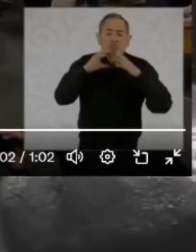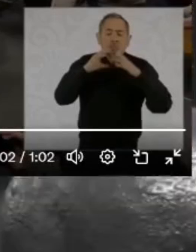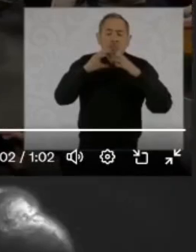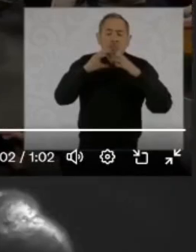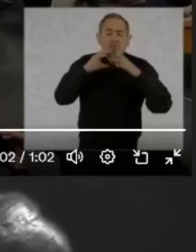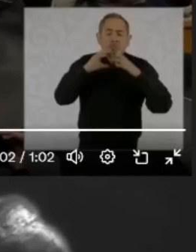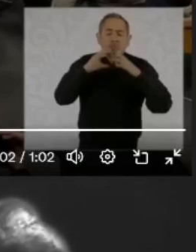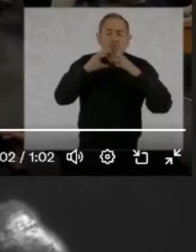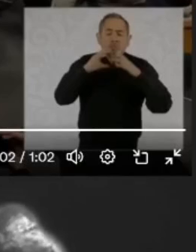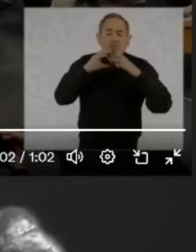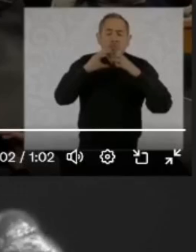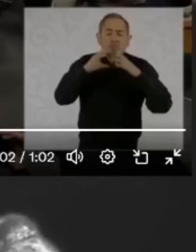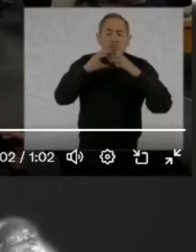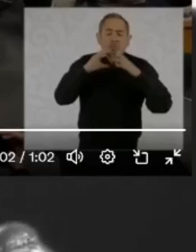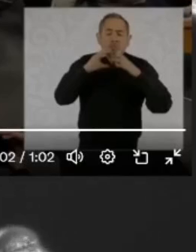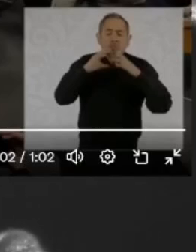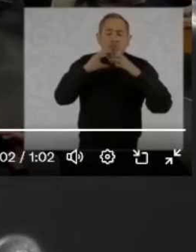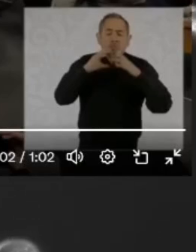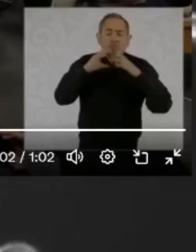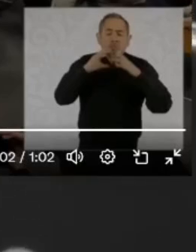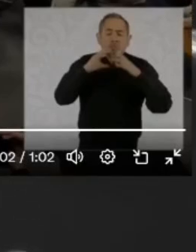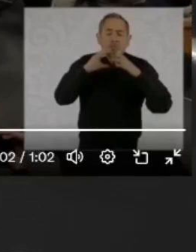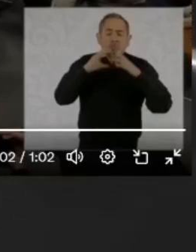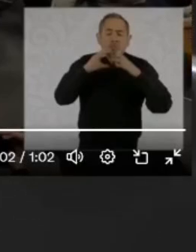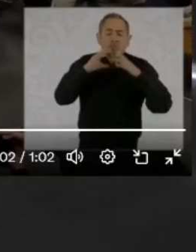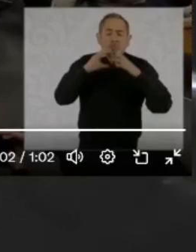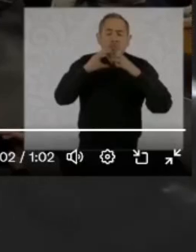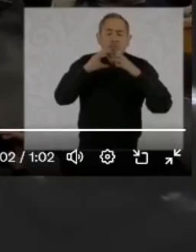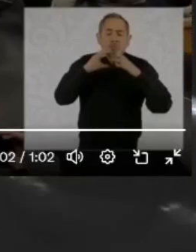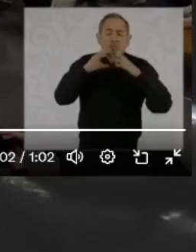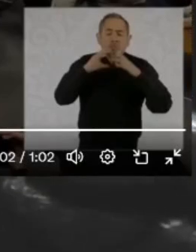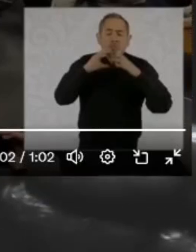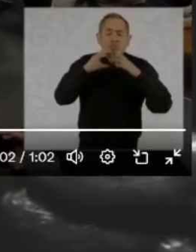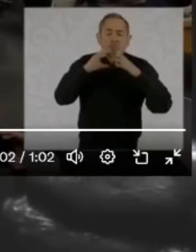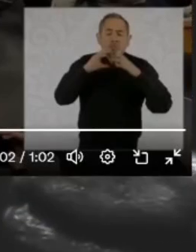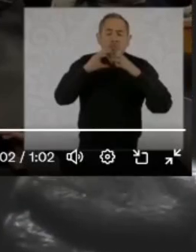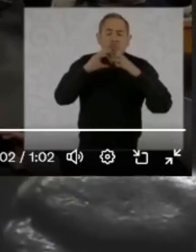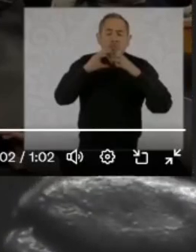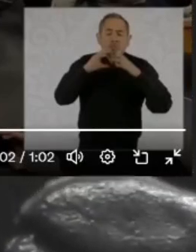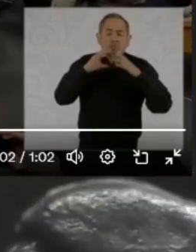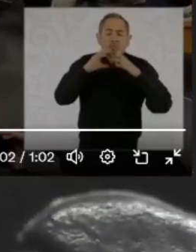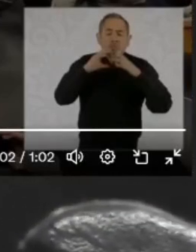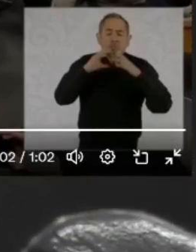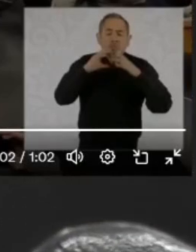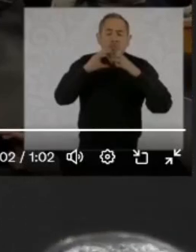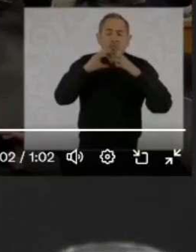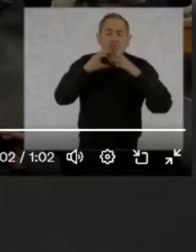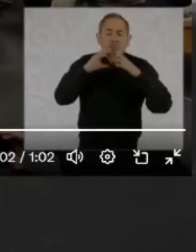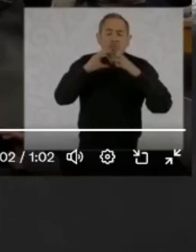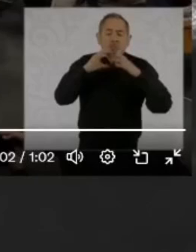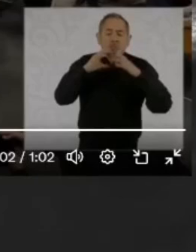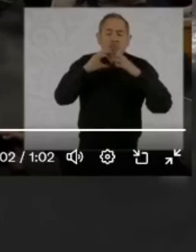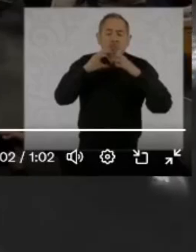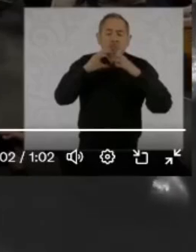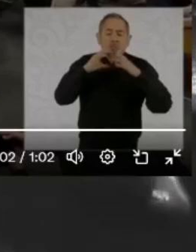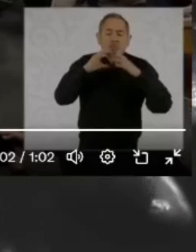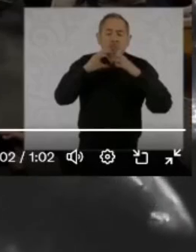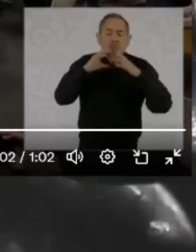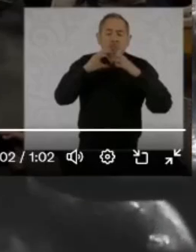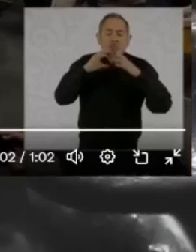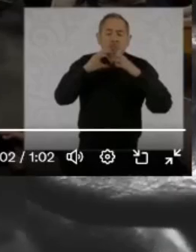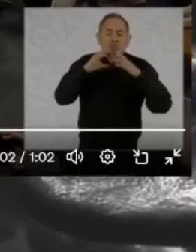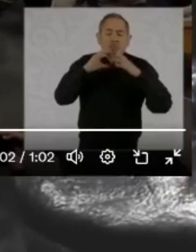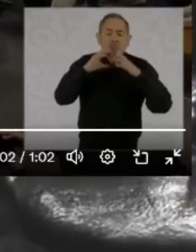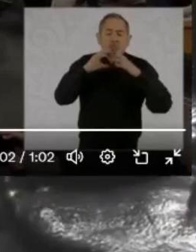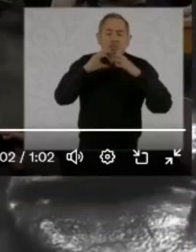caigamos en el estereotipo en el como ellos nos manejan. Eso es a lo que quiero decir. No caigamos en lo mismo que la oposición hace. Somos